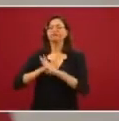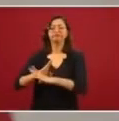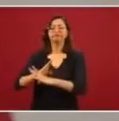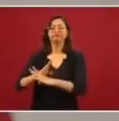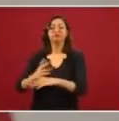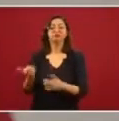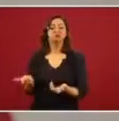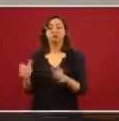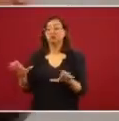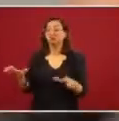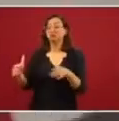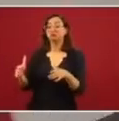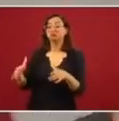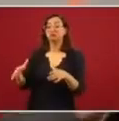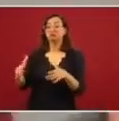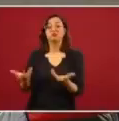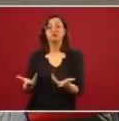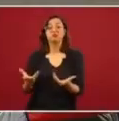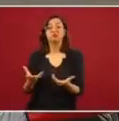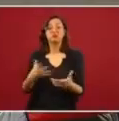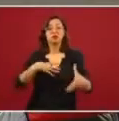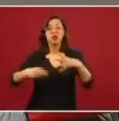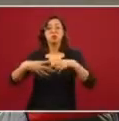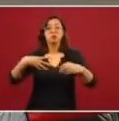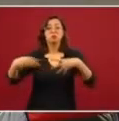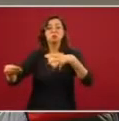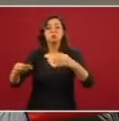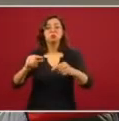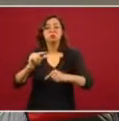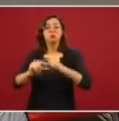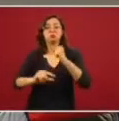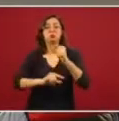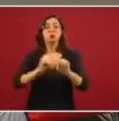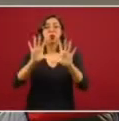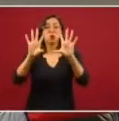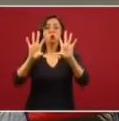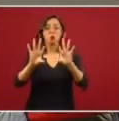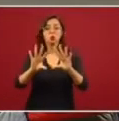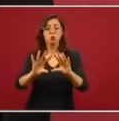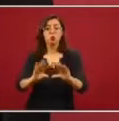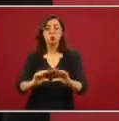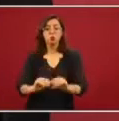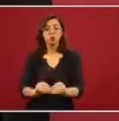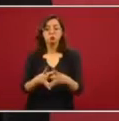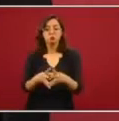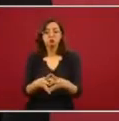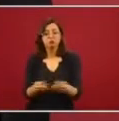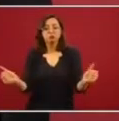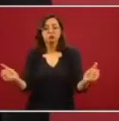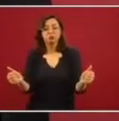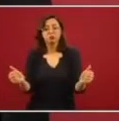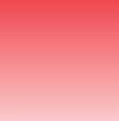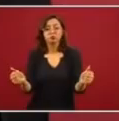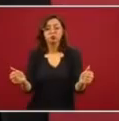alcanza una inmunidad de rebaño las epidemias se extinguen se apagan y llegan a un punto donde ya no se necesita que